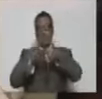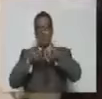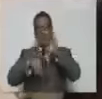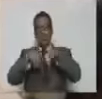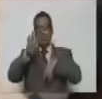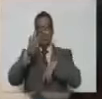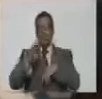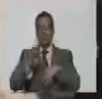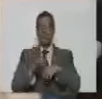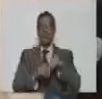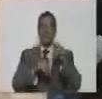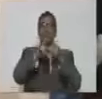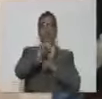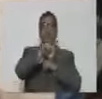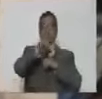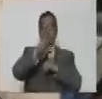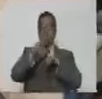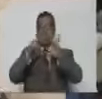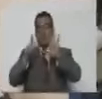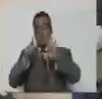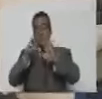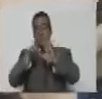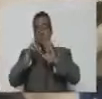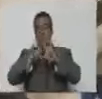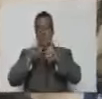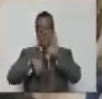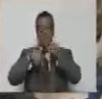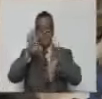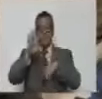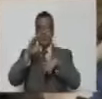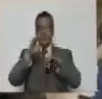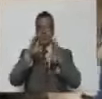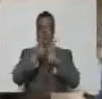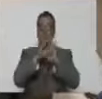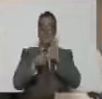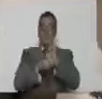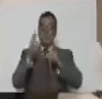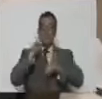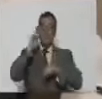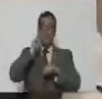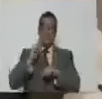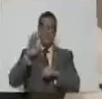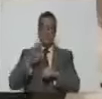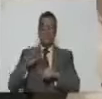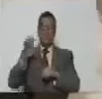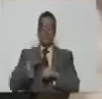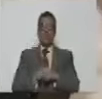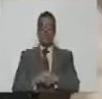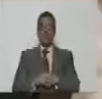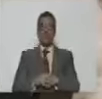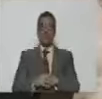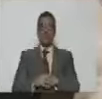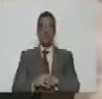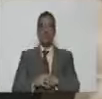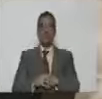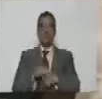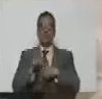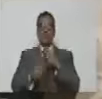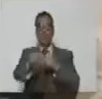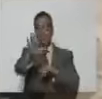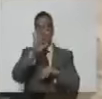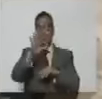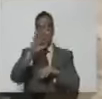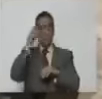numeral 14, y 236, numeral 15 de la Constitución de la República Bolivariana de Venezuela.